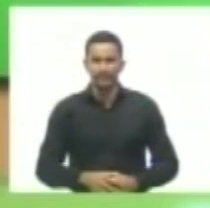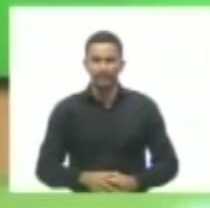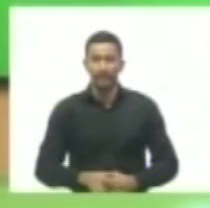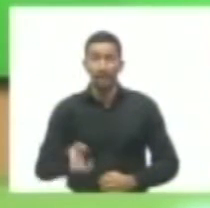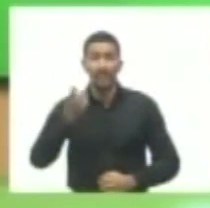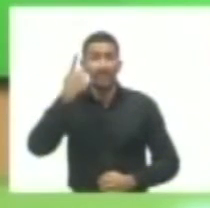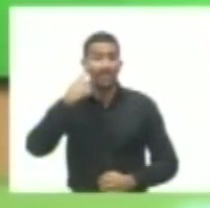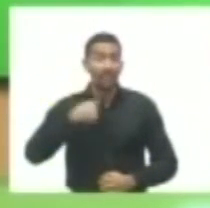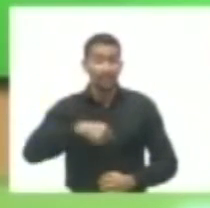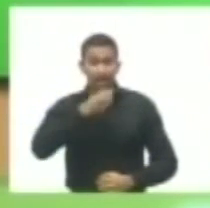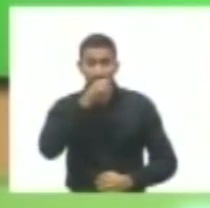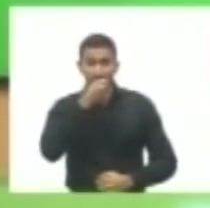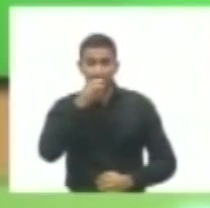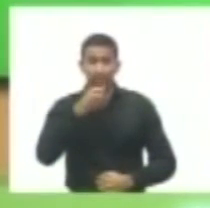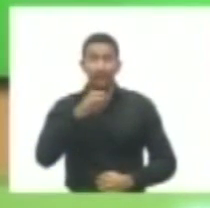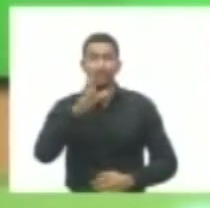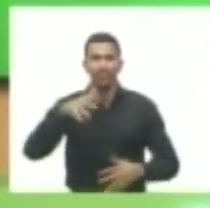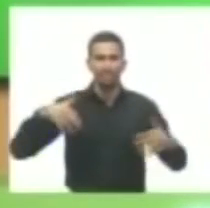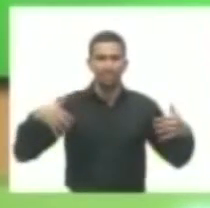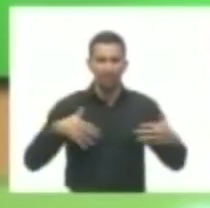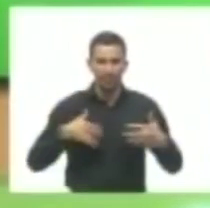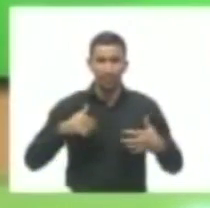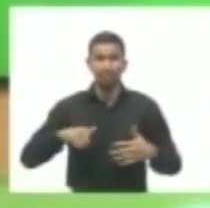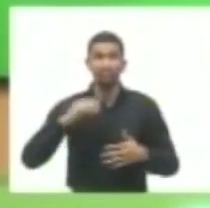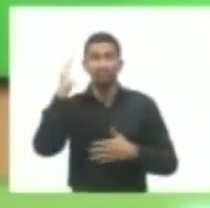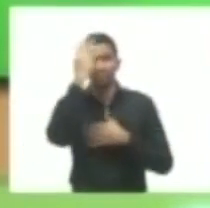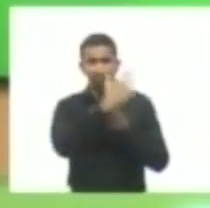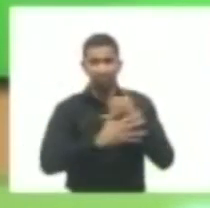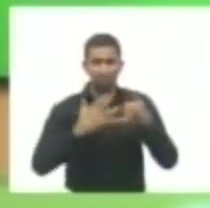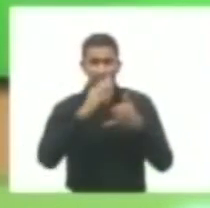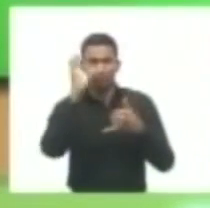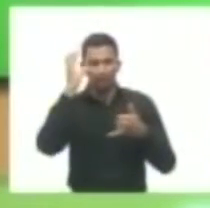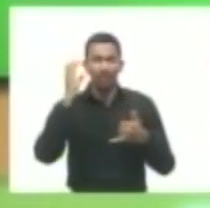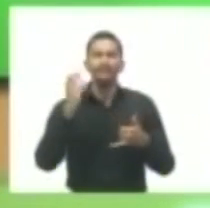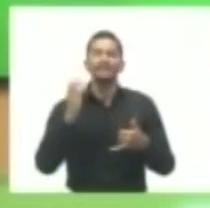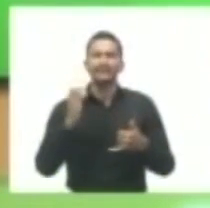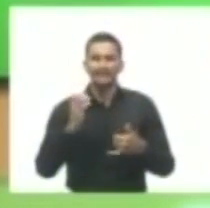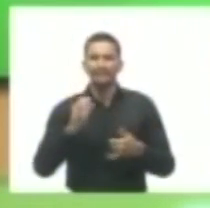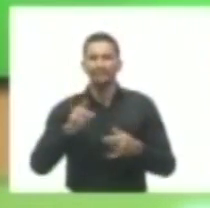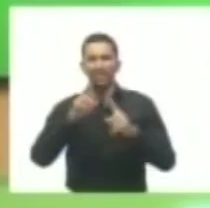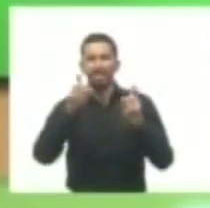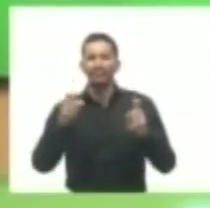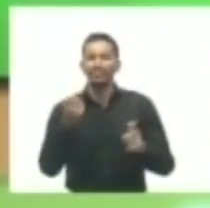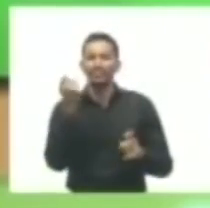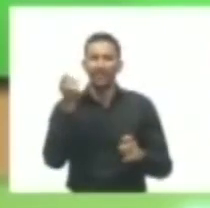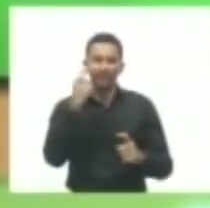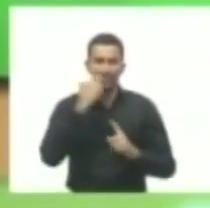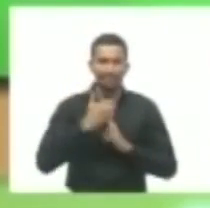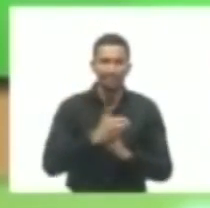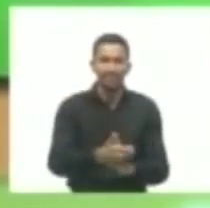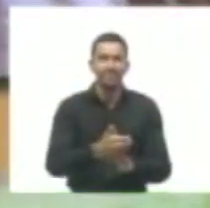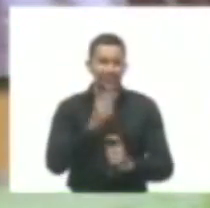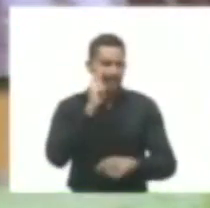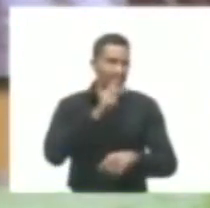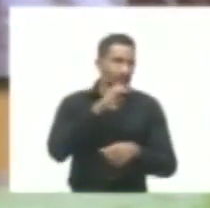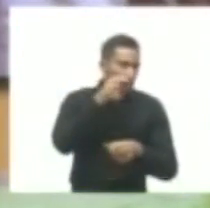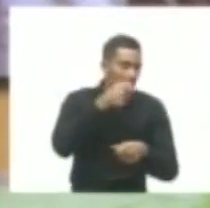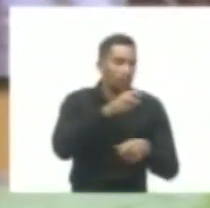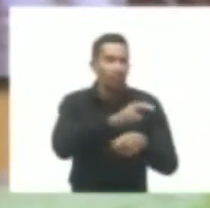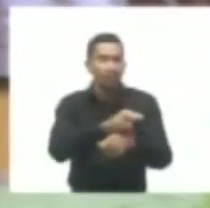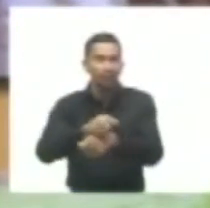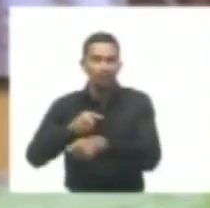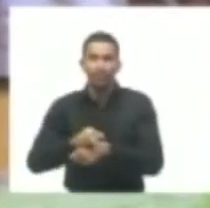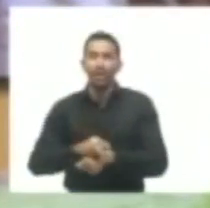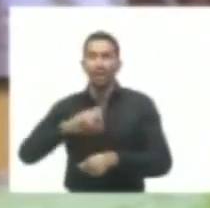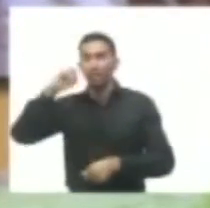Colombiano en Valledupar existe preocupación por el tema de seguridad para los comunicadores amenazados, pues el gobierno le ha retirado la seguridad que existía